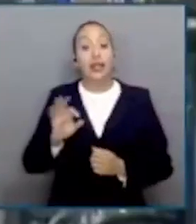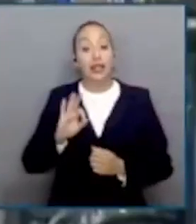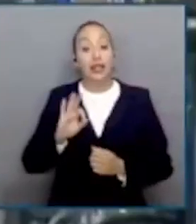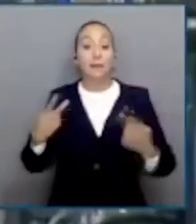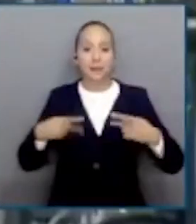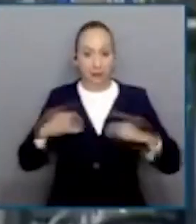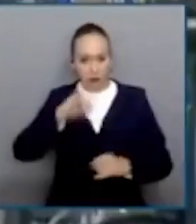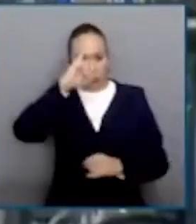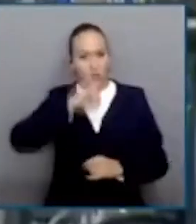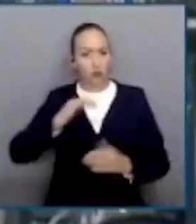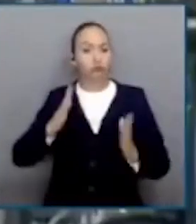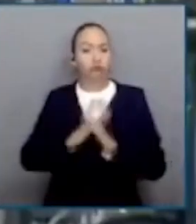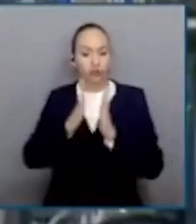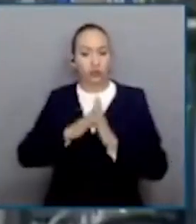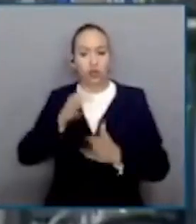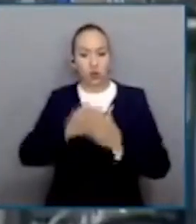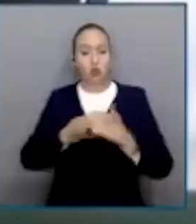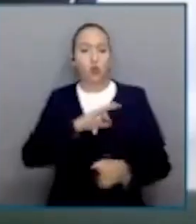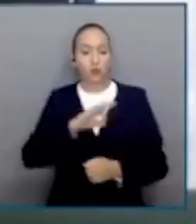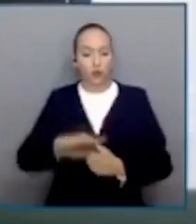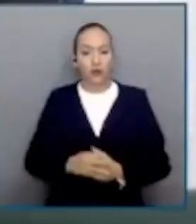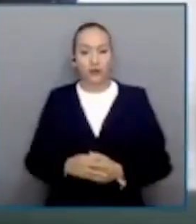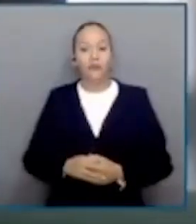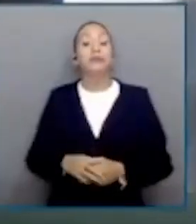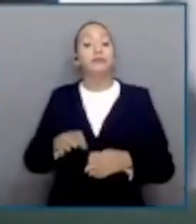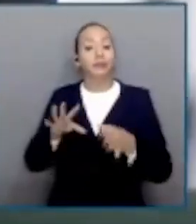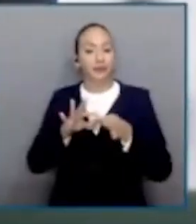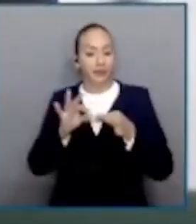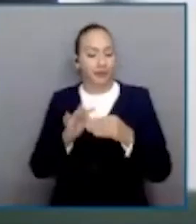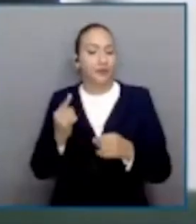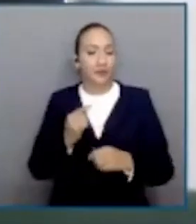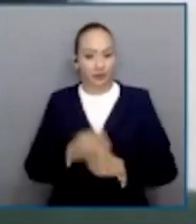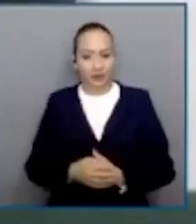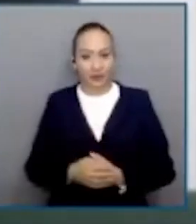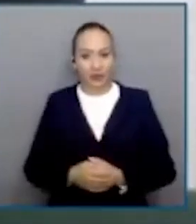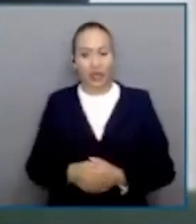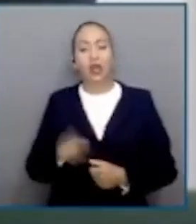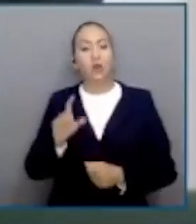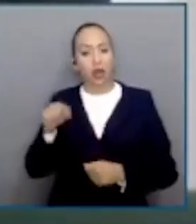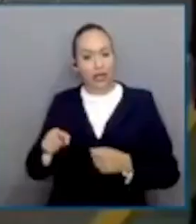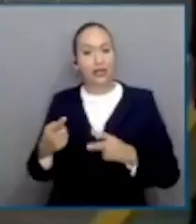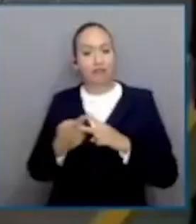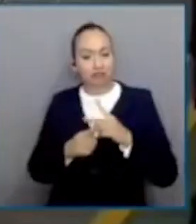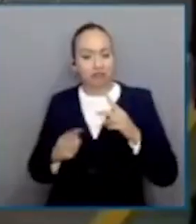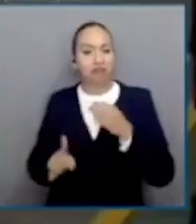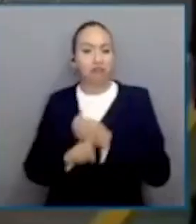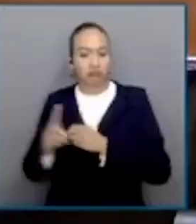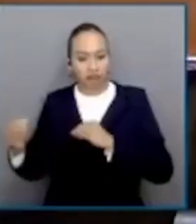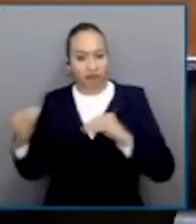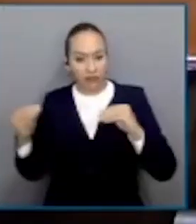del contrato colectivo la sala explicó que si bien en este tipo de conflicto no están en juego los intereses de la parte